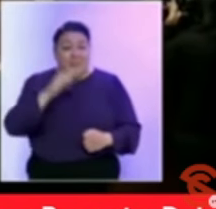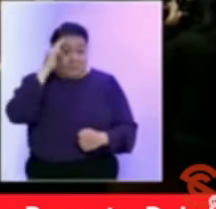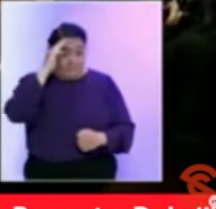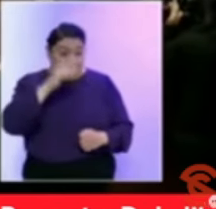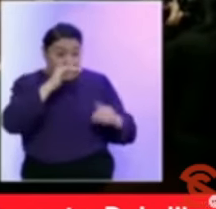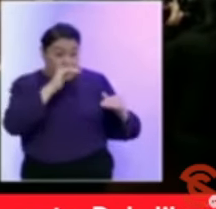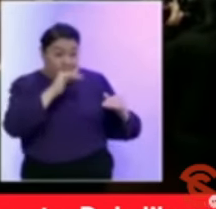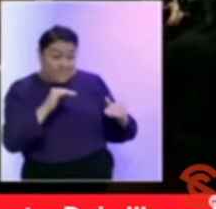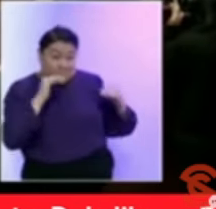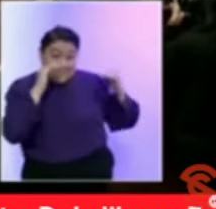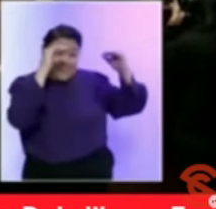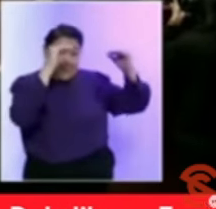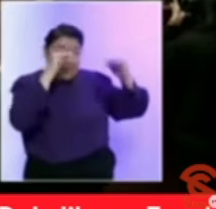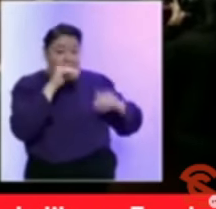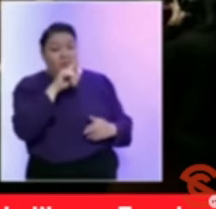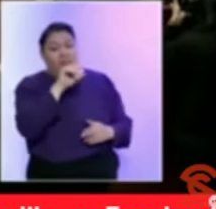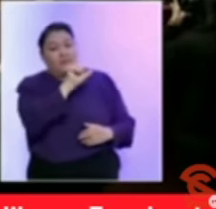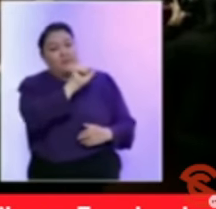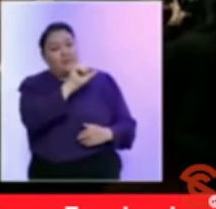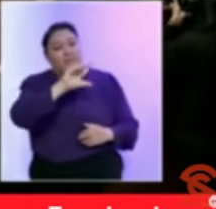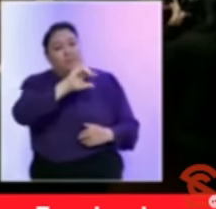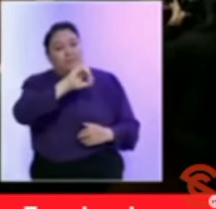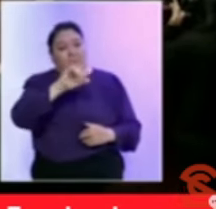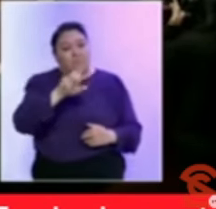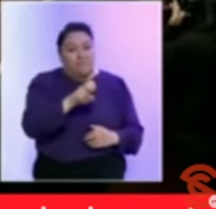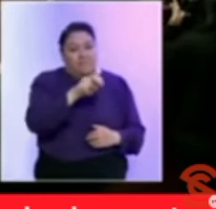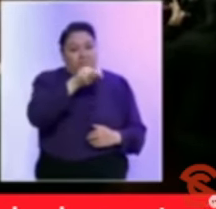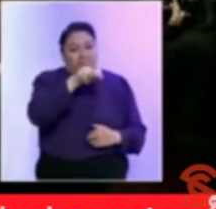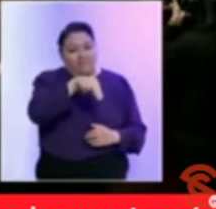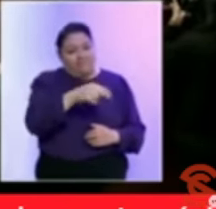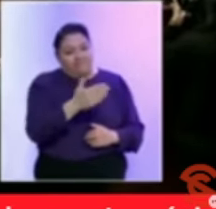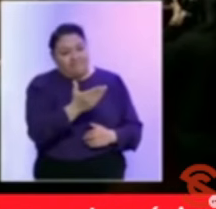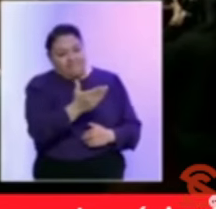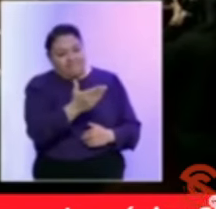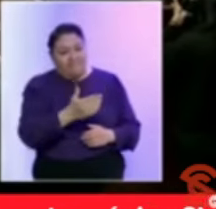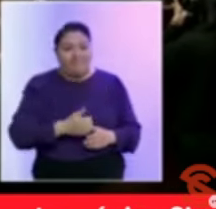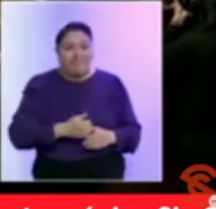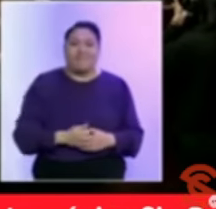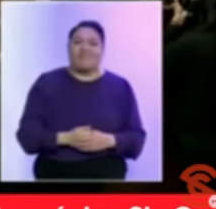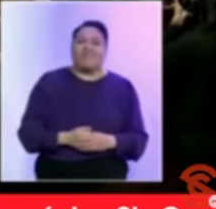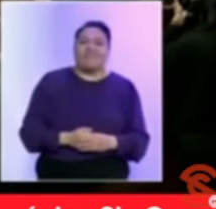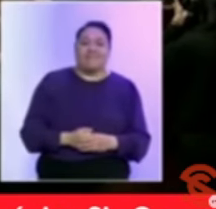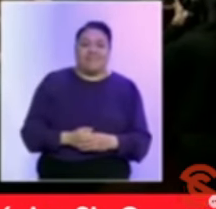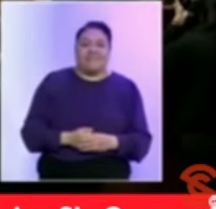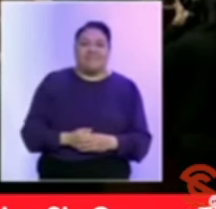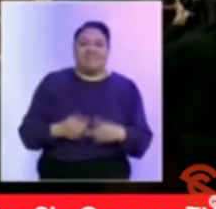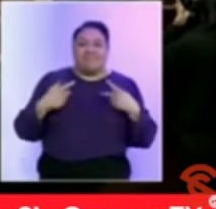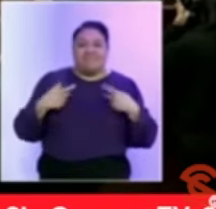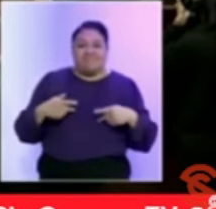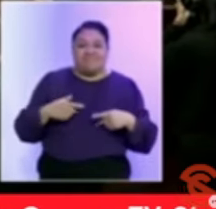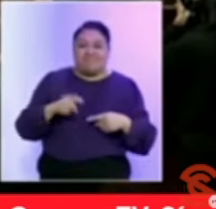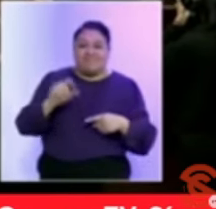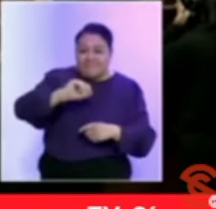ministros de la suprema corte de justicia de la nación invitados